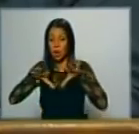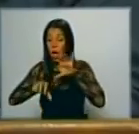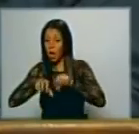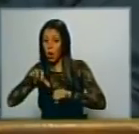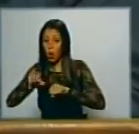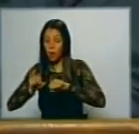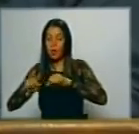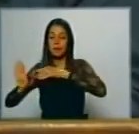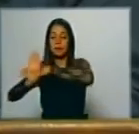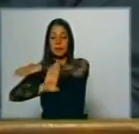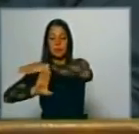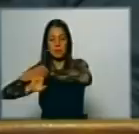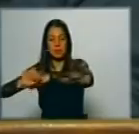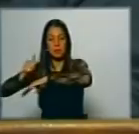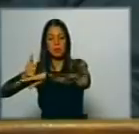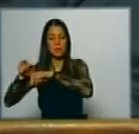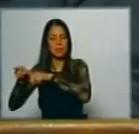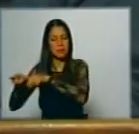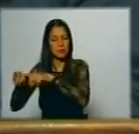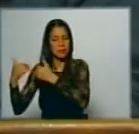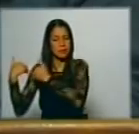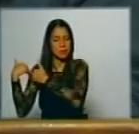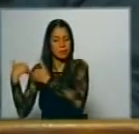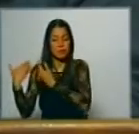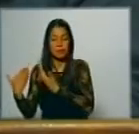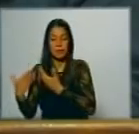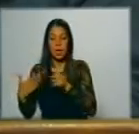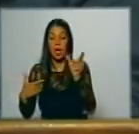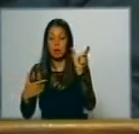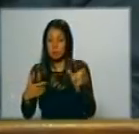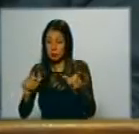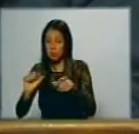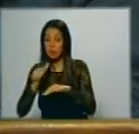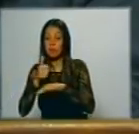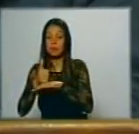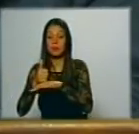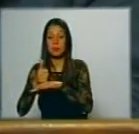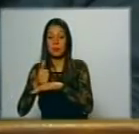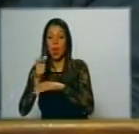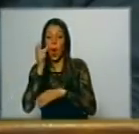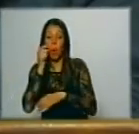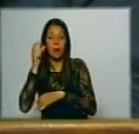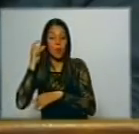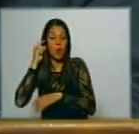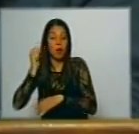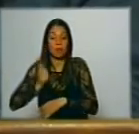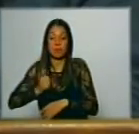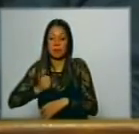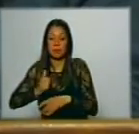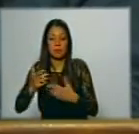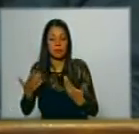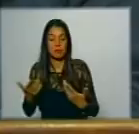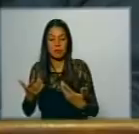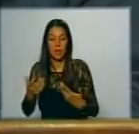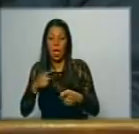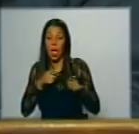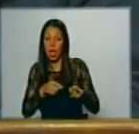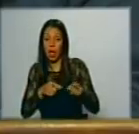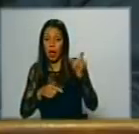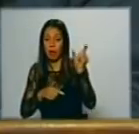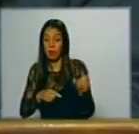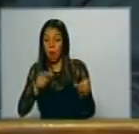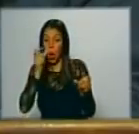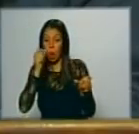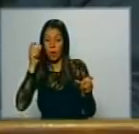Derechos Socioeconómicos estará a cargo de una superintendenta o superintendente, quien será la